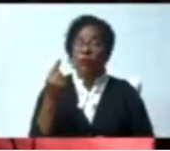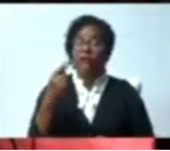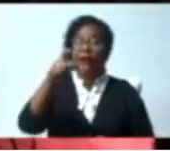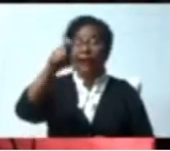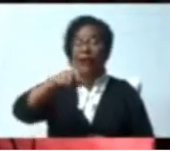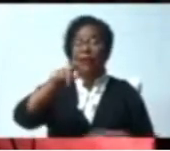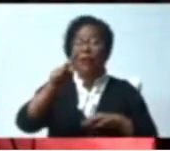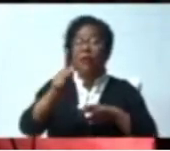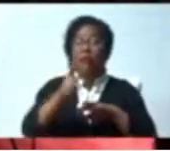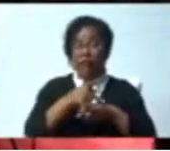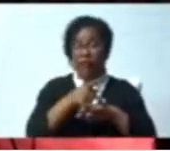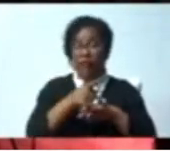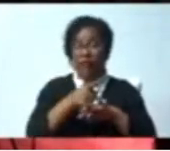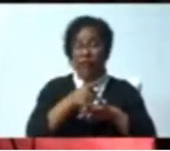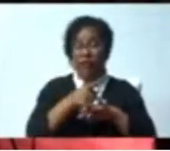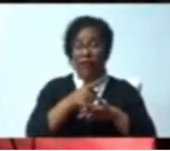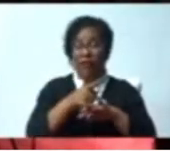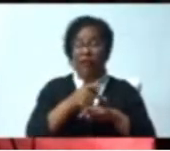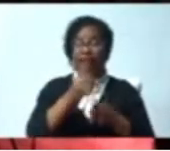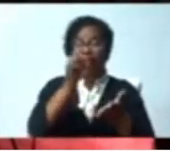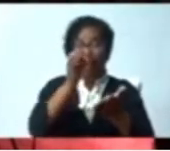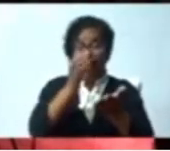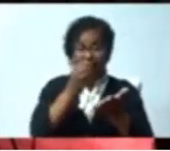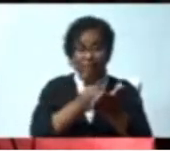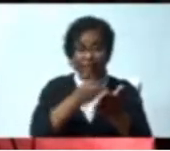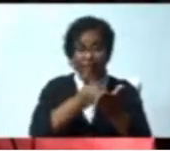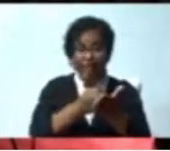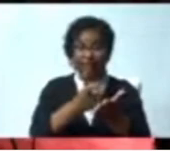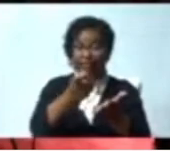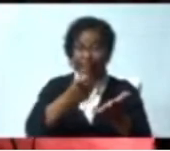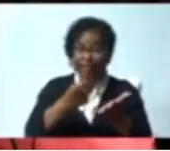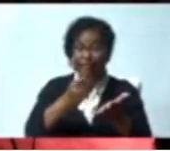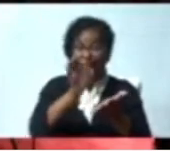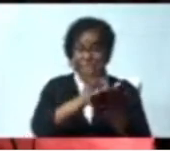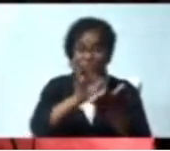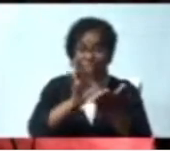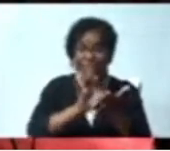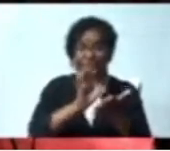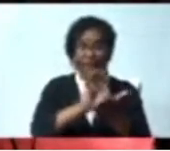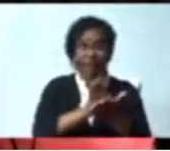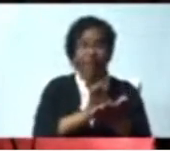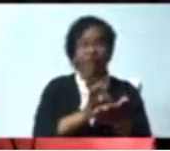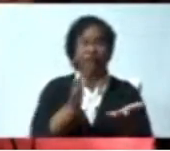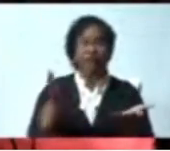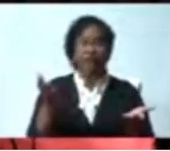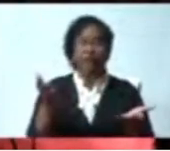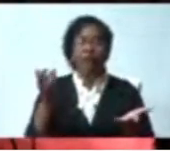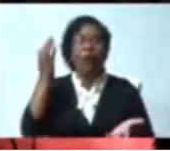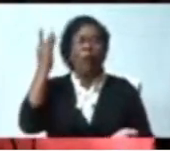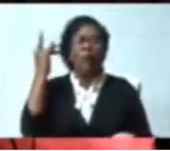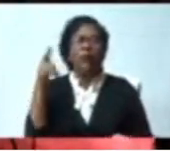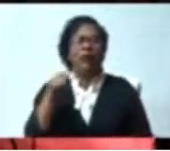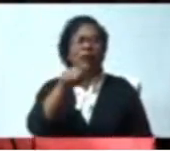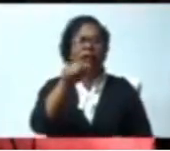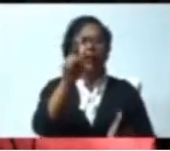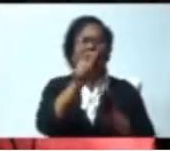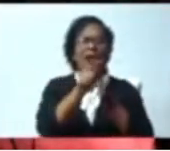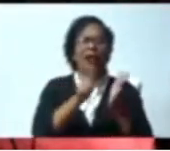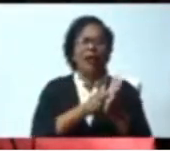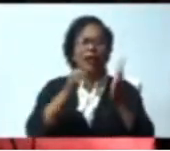profesional en el área de las finanzas. ¿Qué busca un abogado siendo miembro de la Cámara de